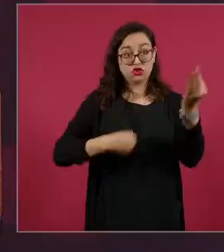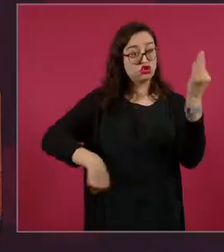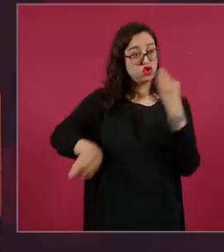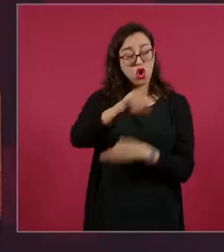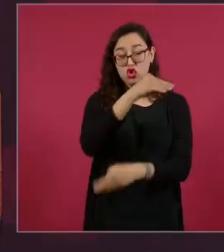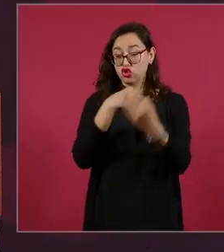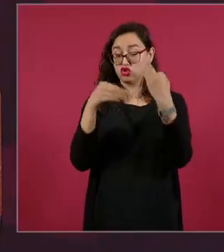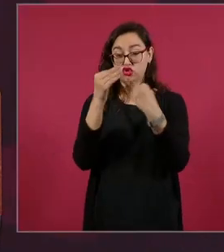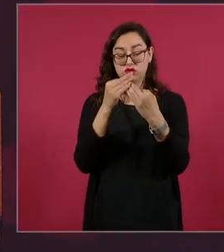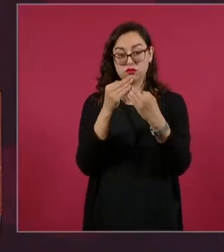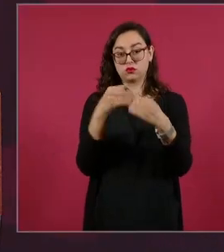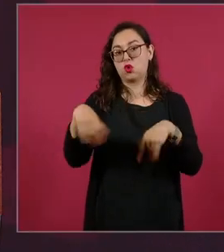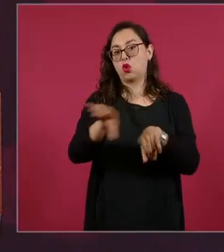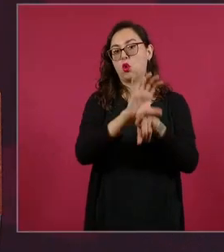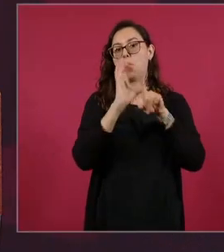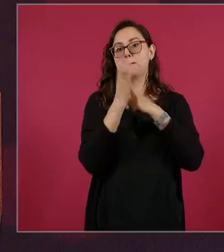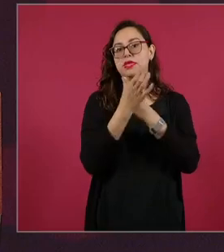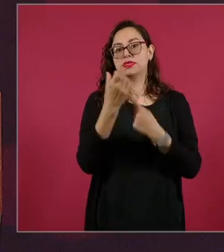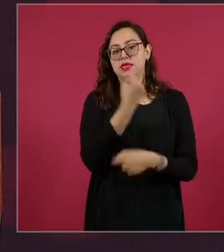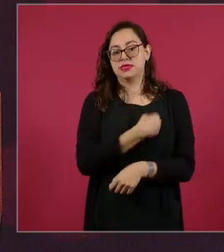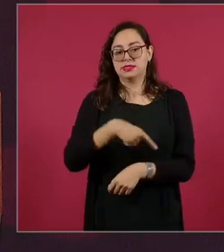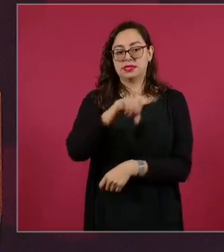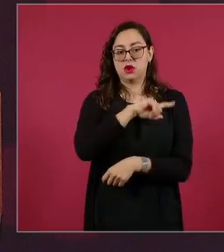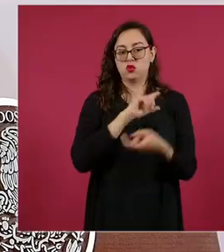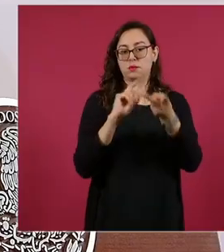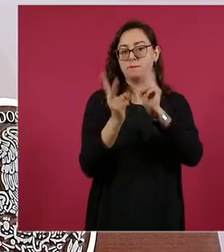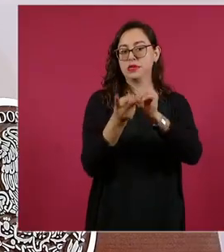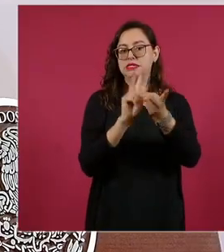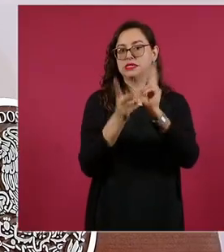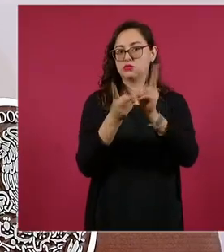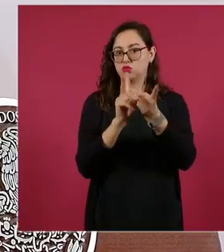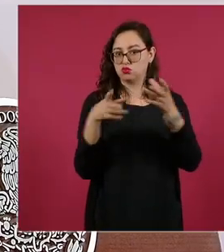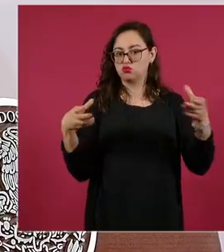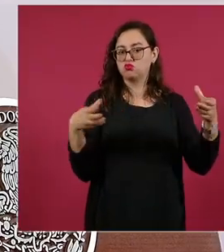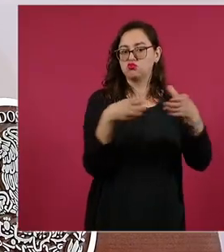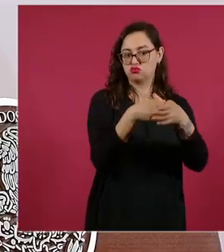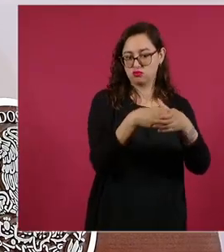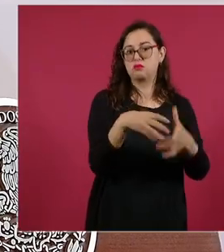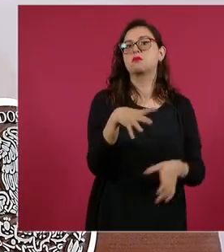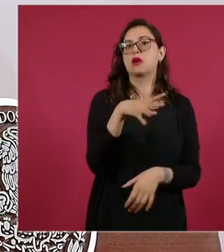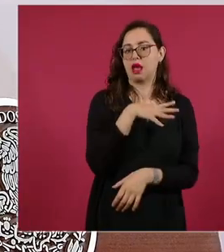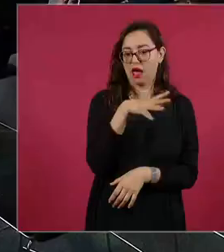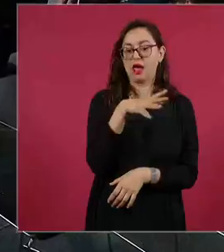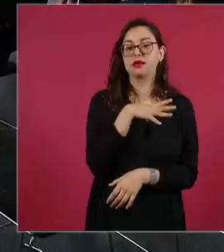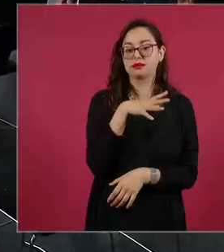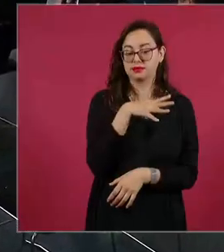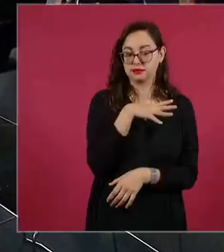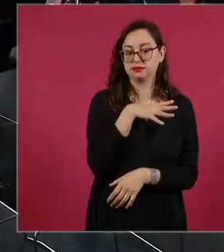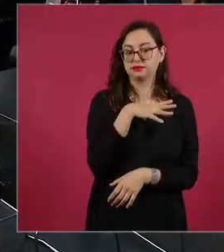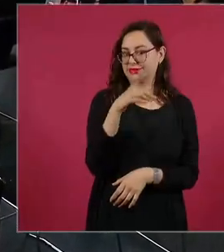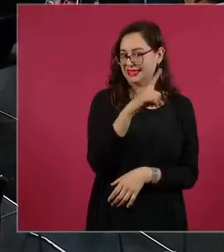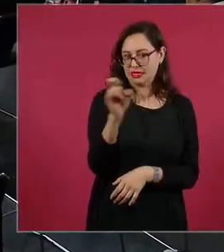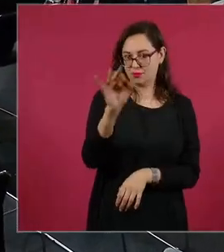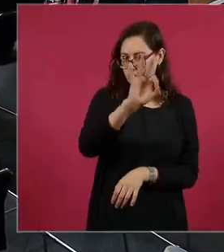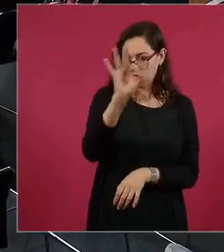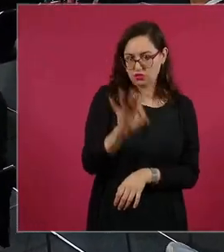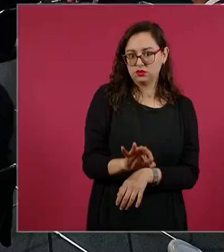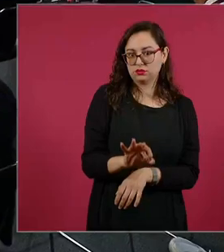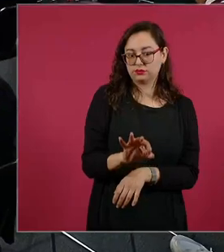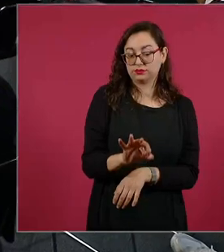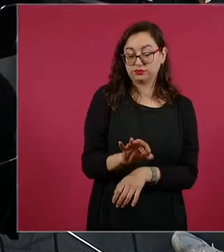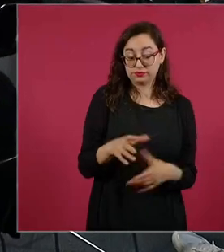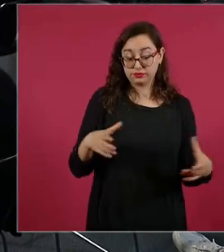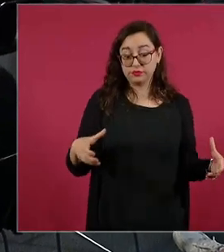de los vecinos de la gente y ya ese comité de salud